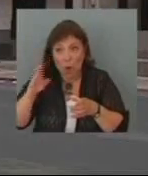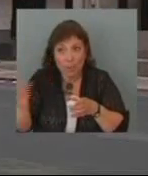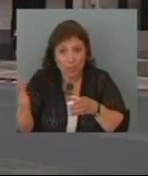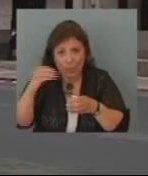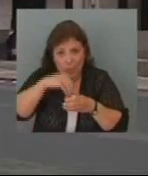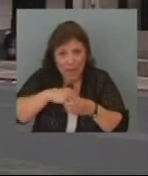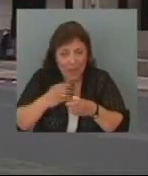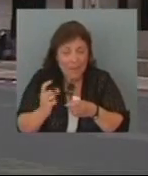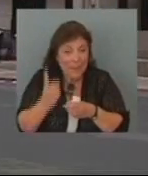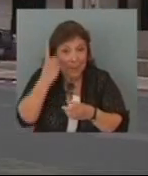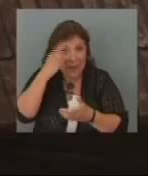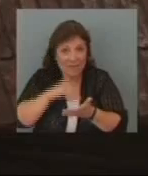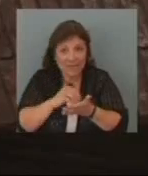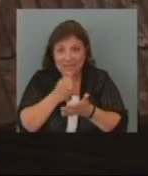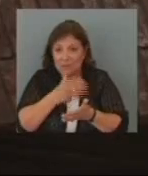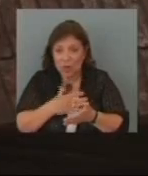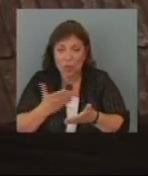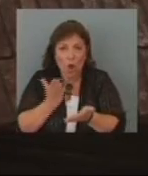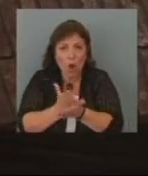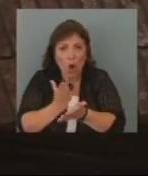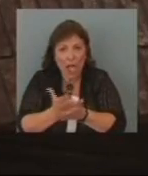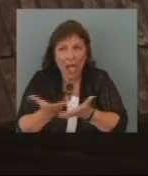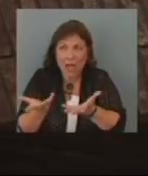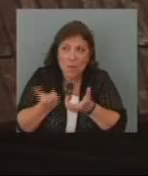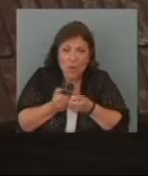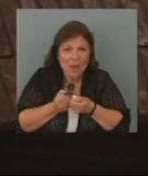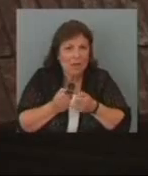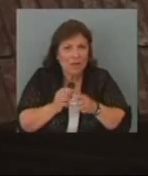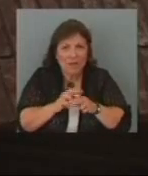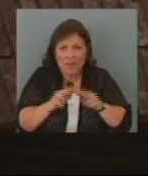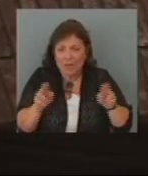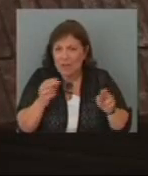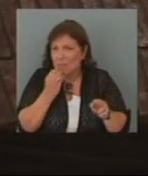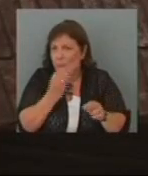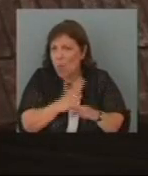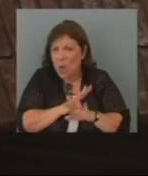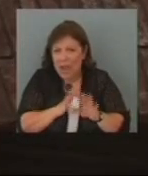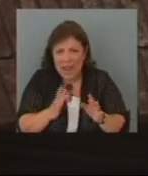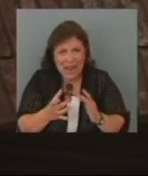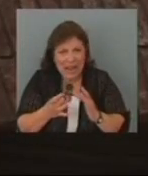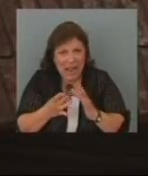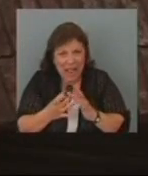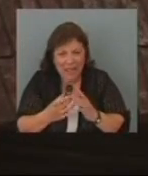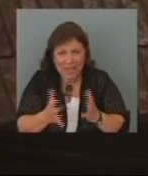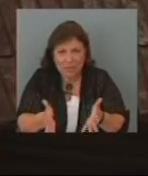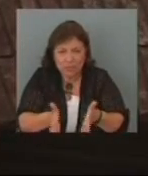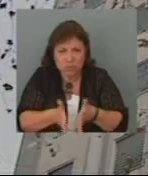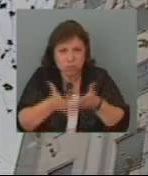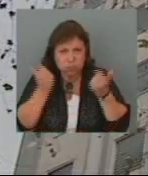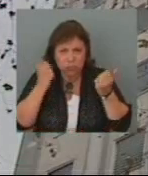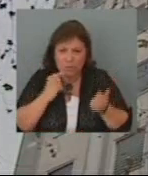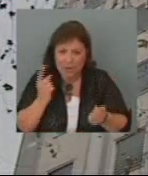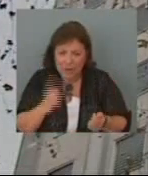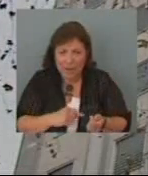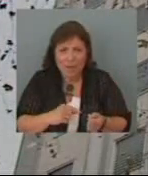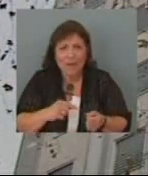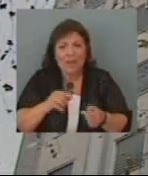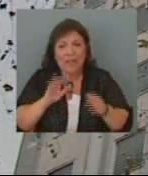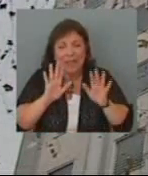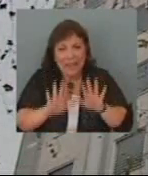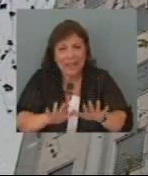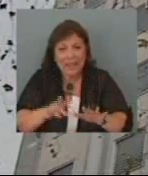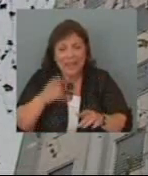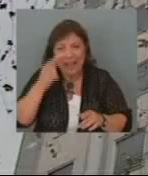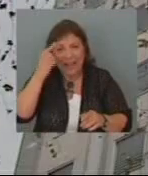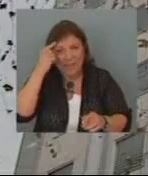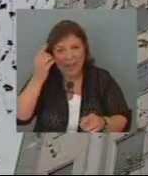por primera vez en la historia, colaborando de una manera absolutamente fantástica, con una eficiencia enorme y rompiendo un poco esa idea